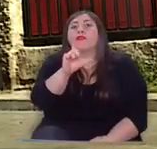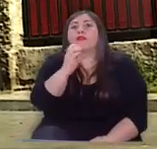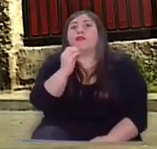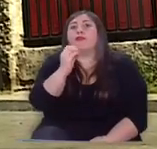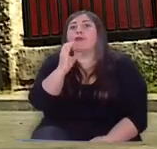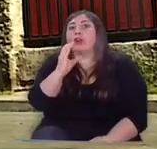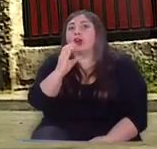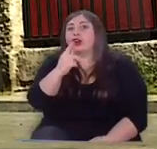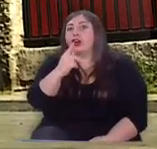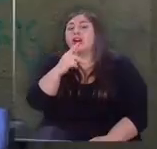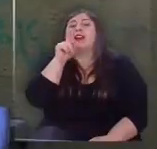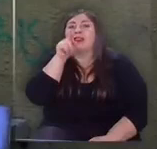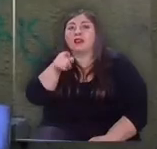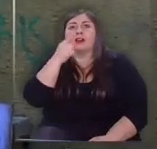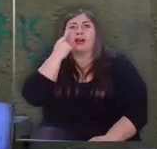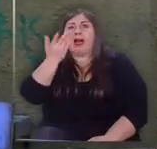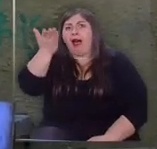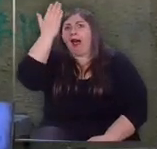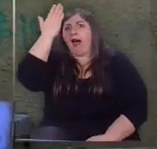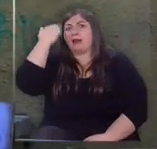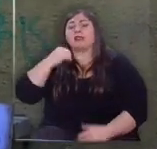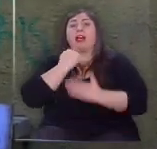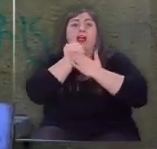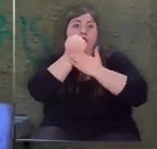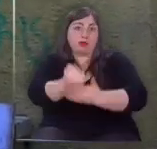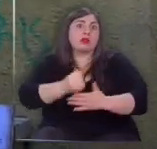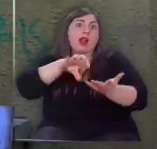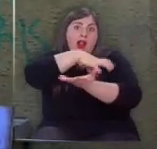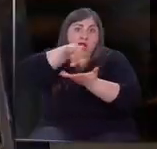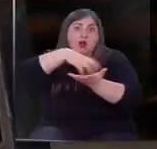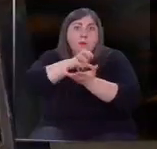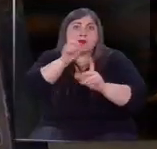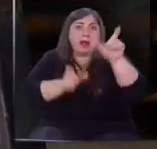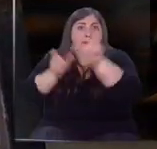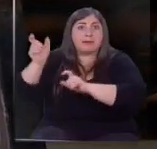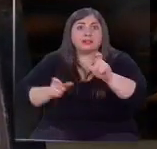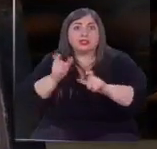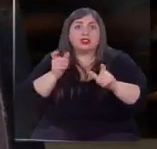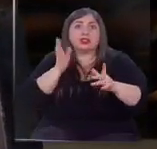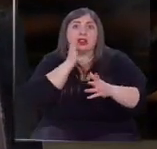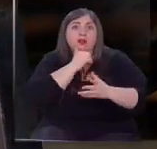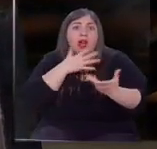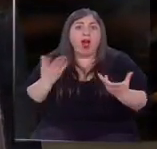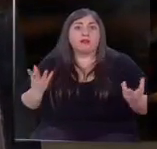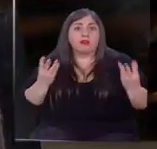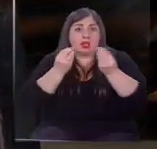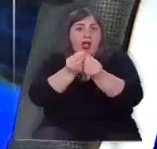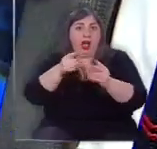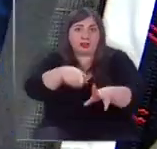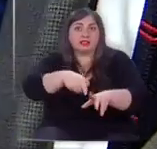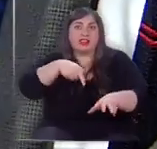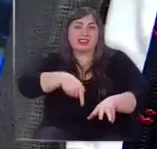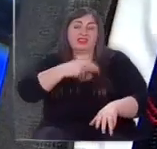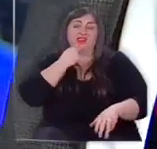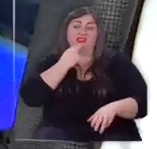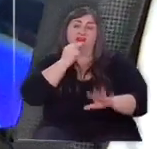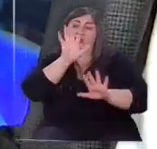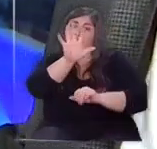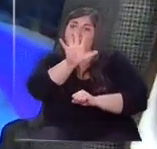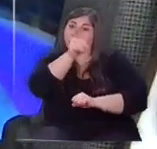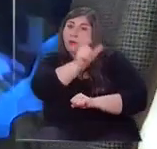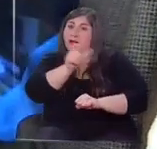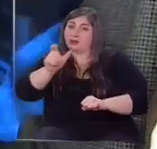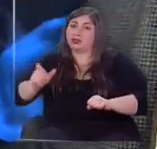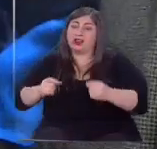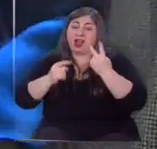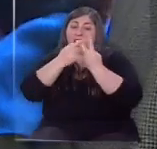solución habitacional y ayudaron a densificar las comunas con escasez de suelo. Bueno, aquí somos 5 personas,